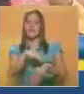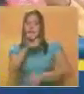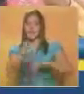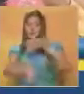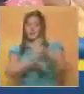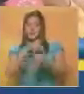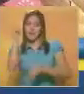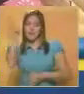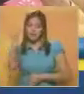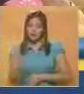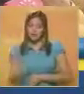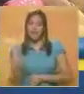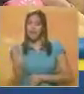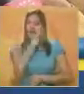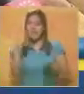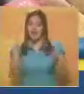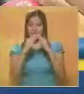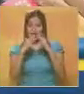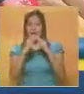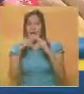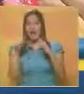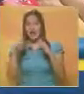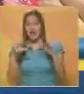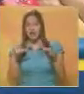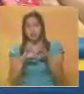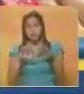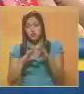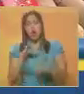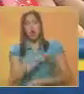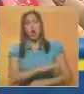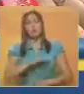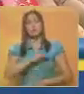que las personas damnificadas han conformado diversos